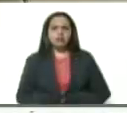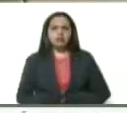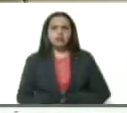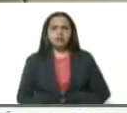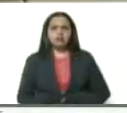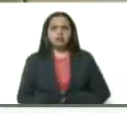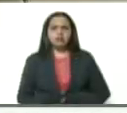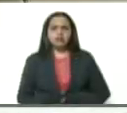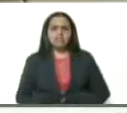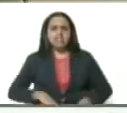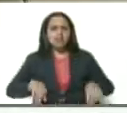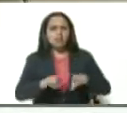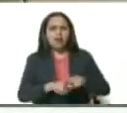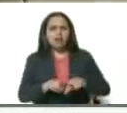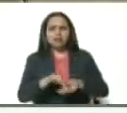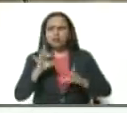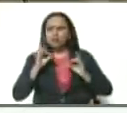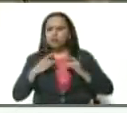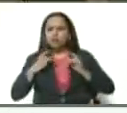un hachazo,